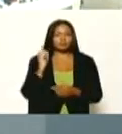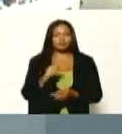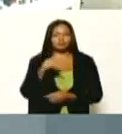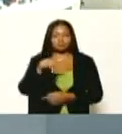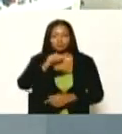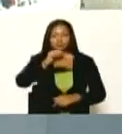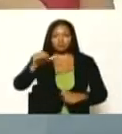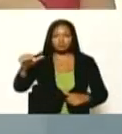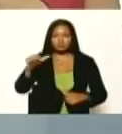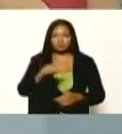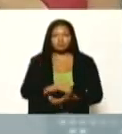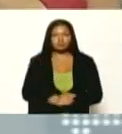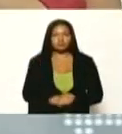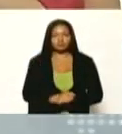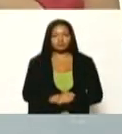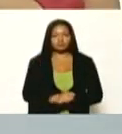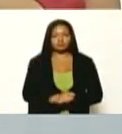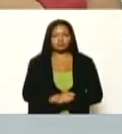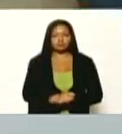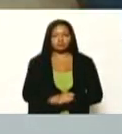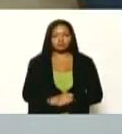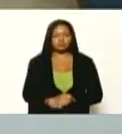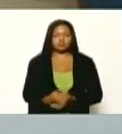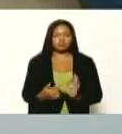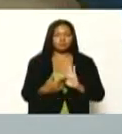bueno, los cómputos se dieron,